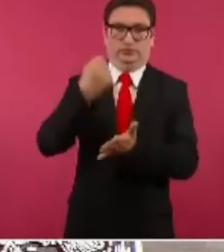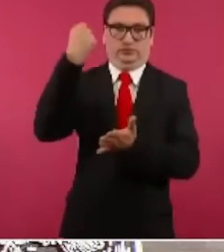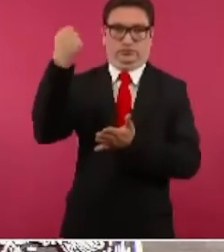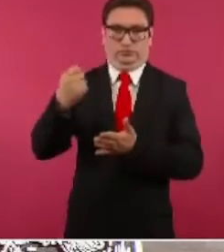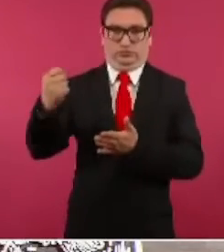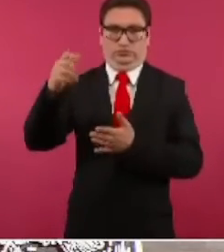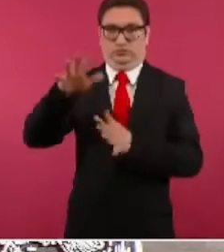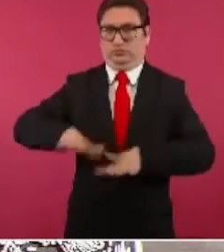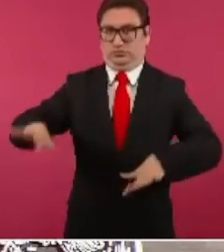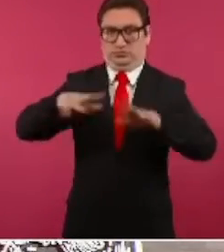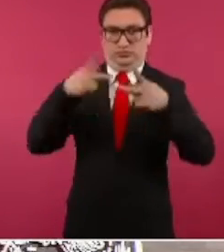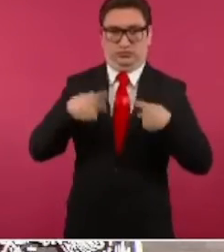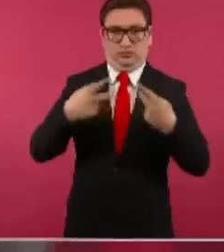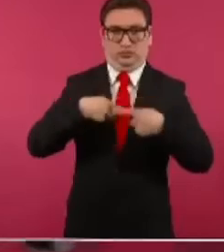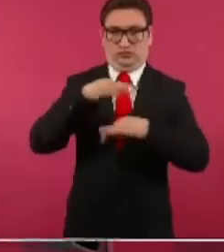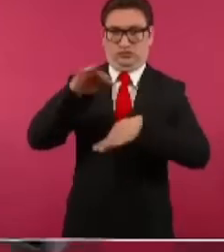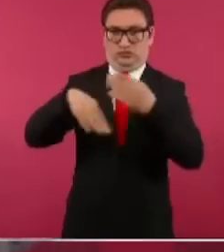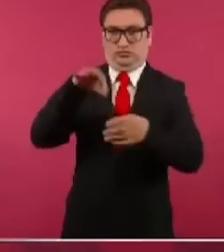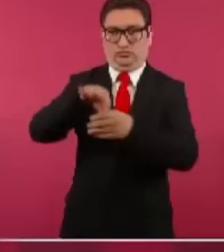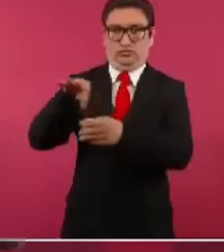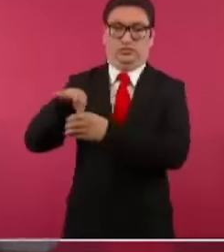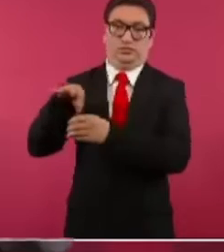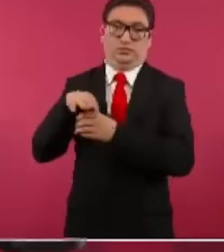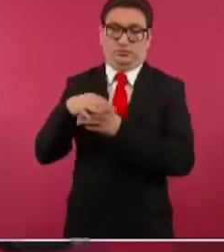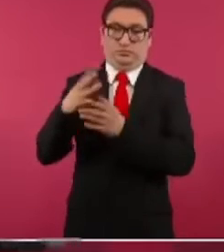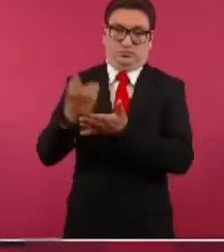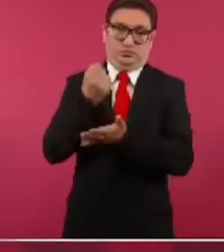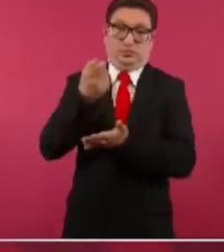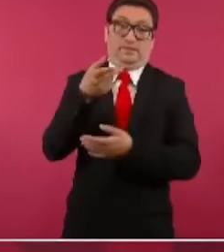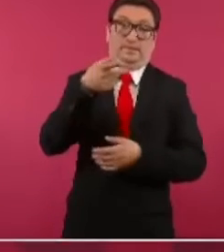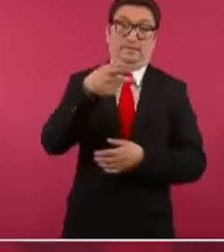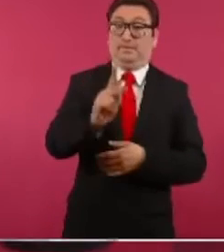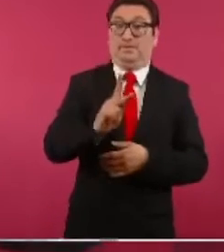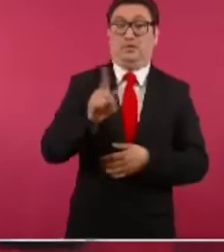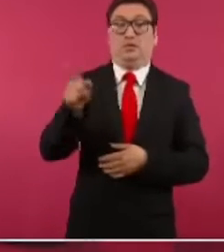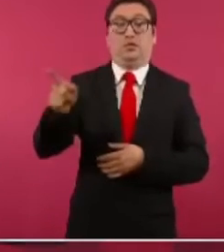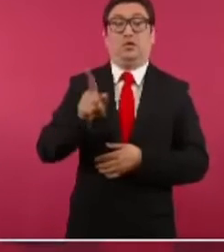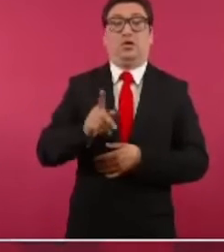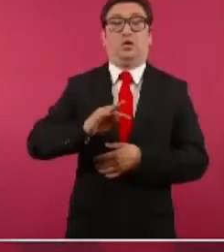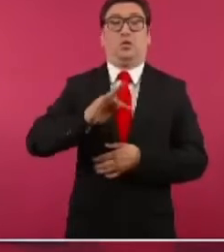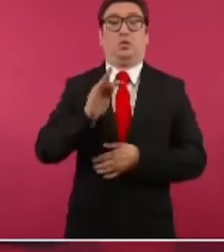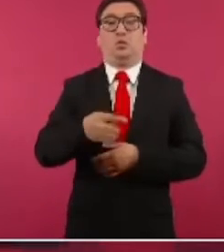democráticas, pero no lo dejan.